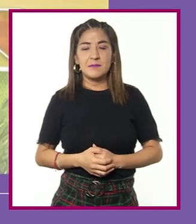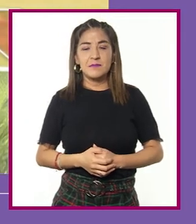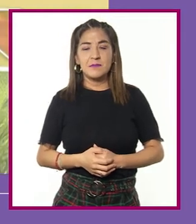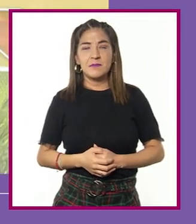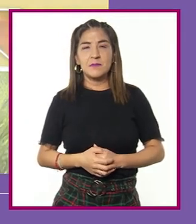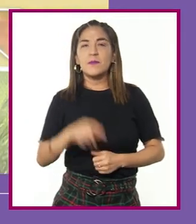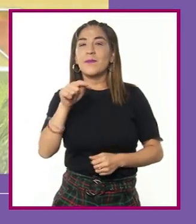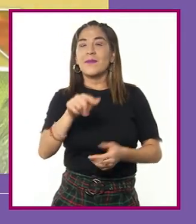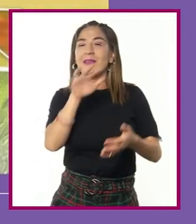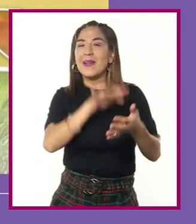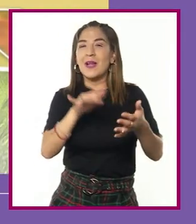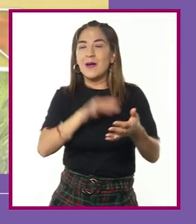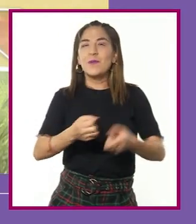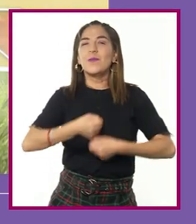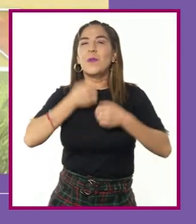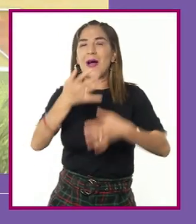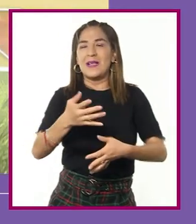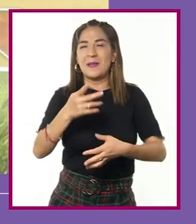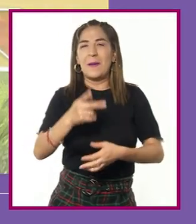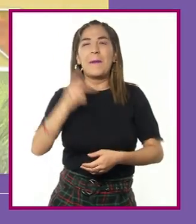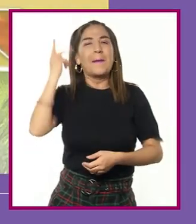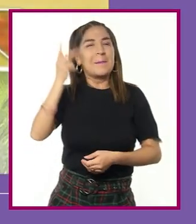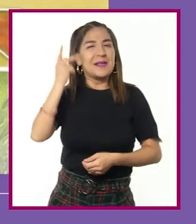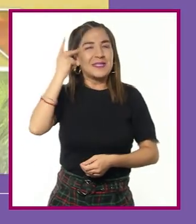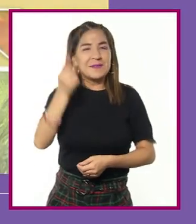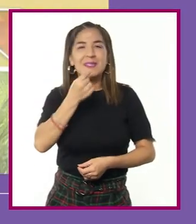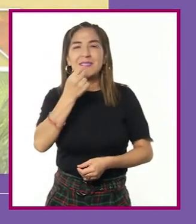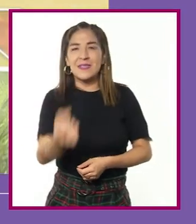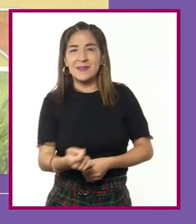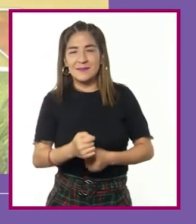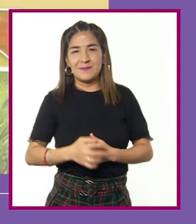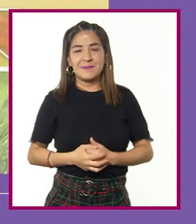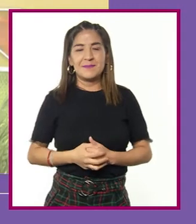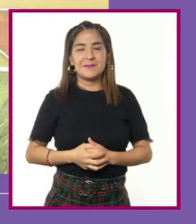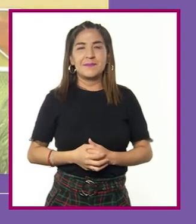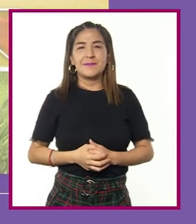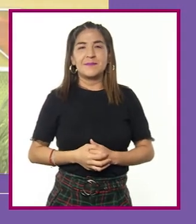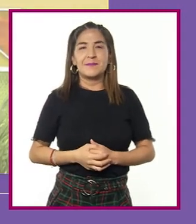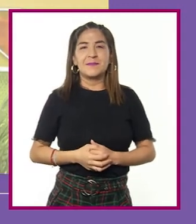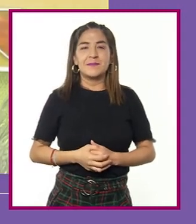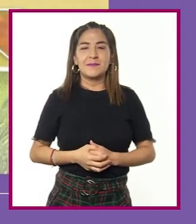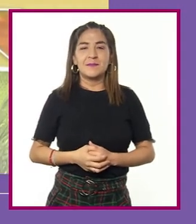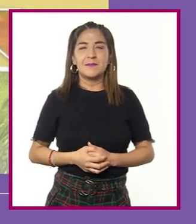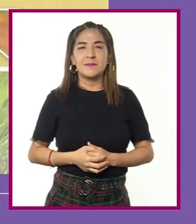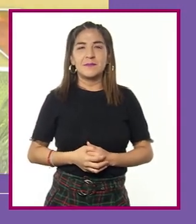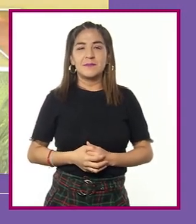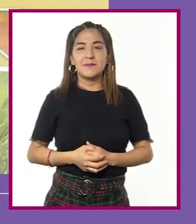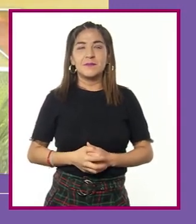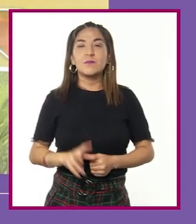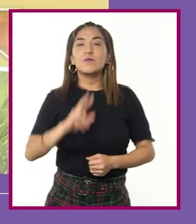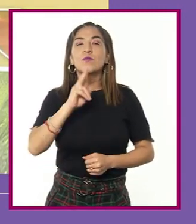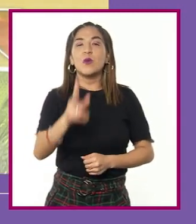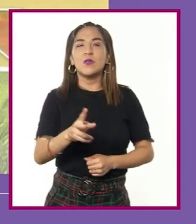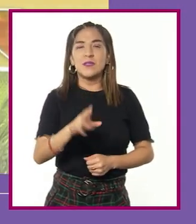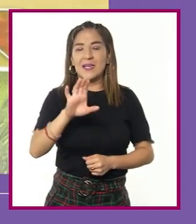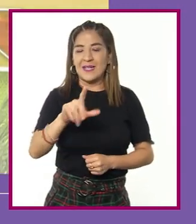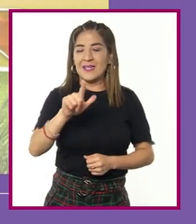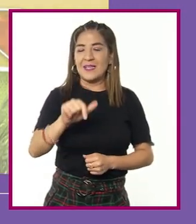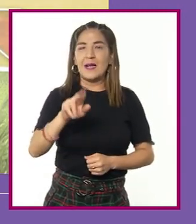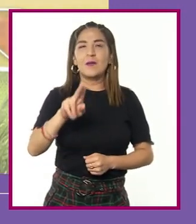Fragmento del cuento El Principito, de Antoine de Saint. Voz: Claudia